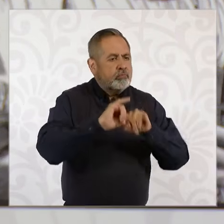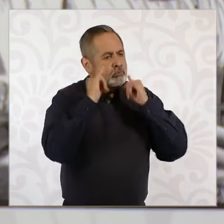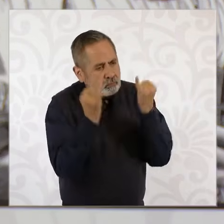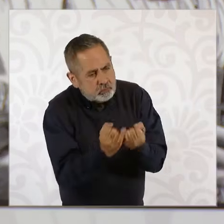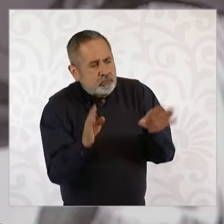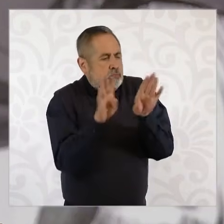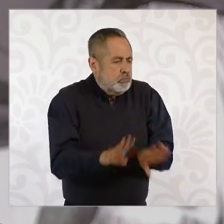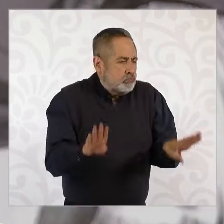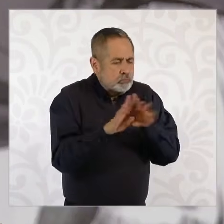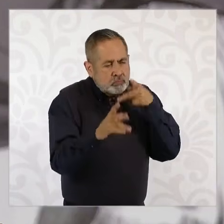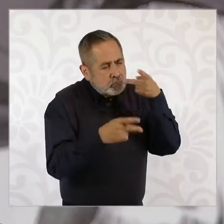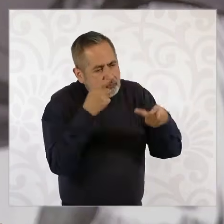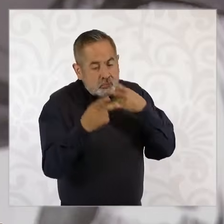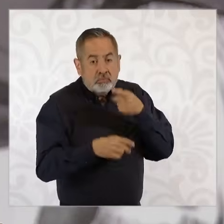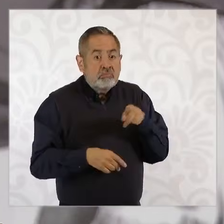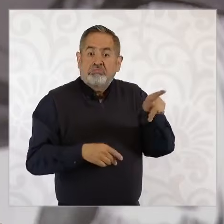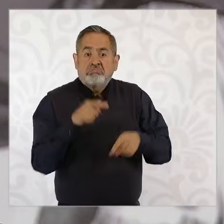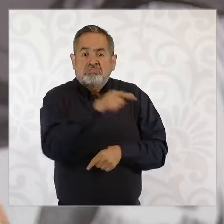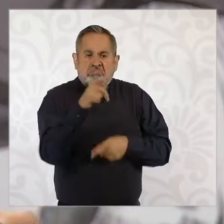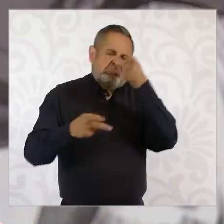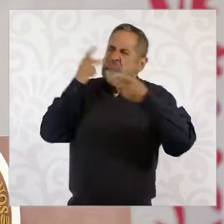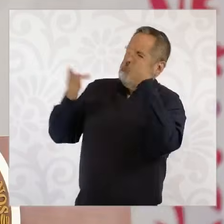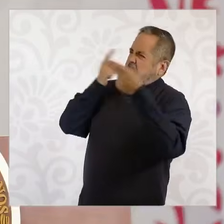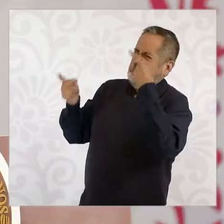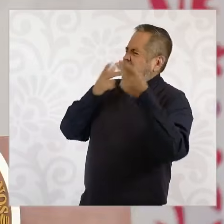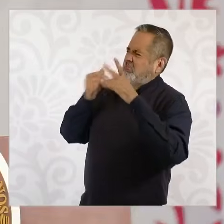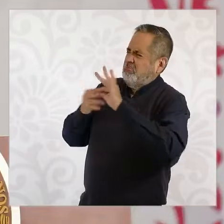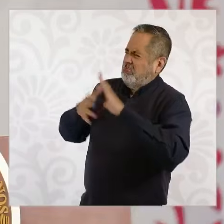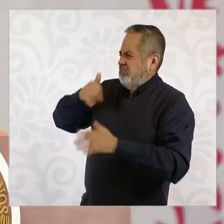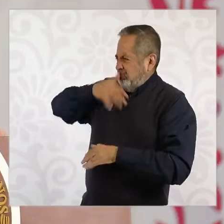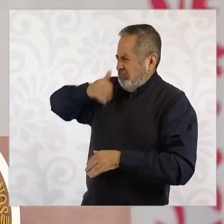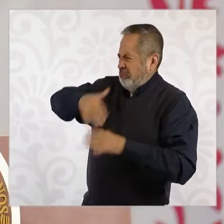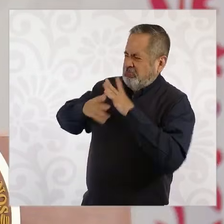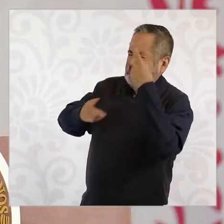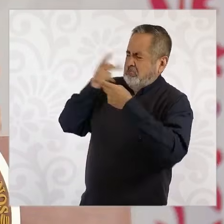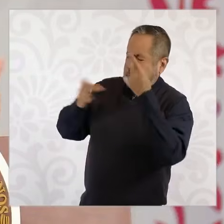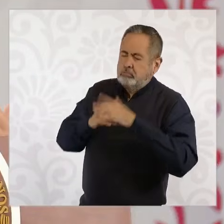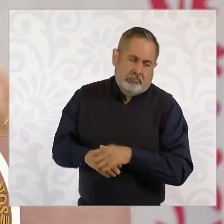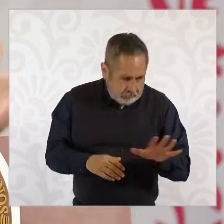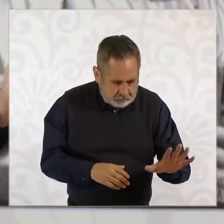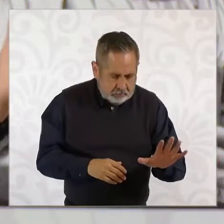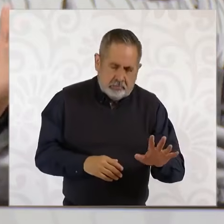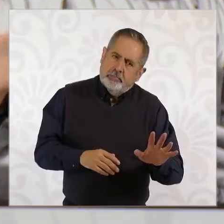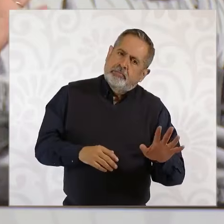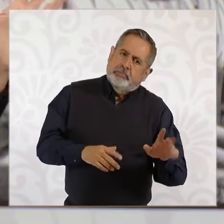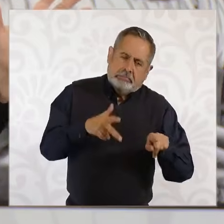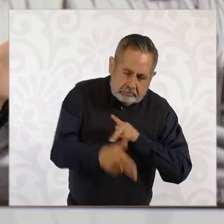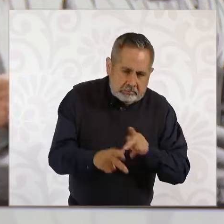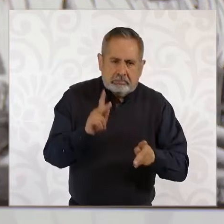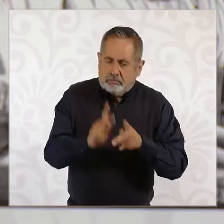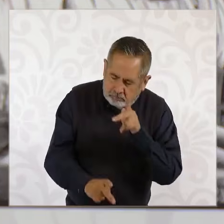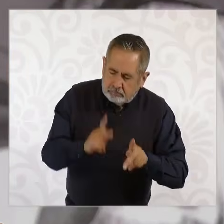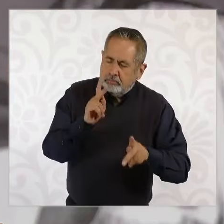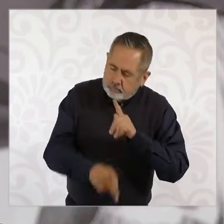un consenso. Pero había algunos que no me dejaran hablar, no me dejaban hablar. Entonces al final les dije, a ver, les voy a decir qué fue